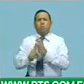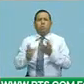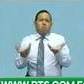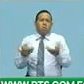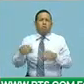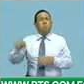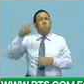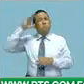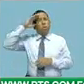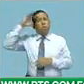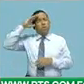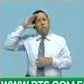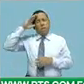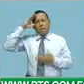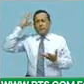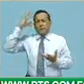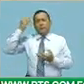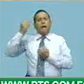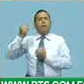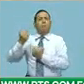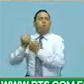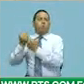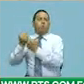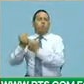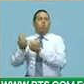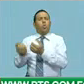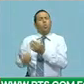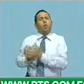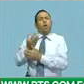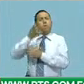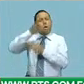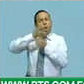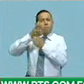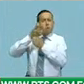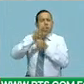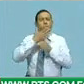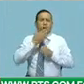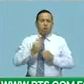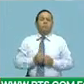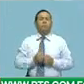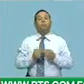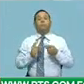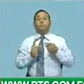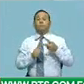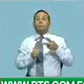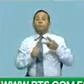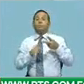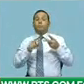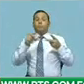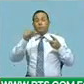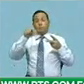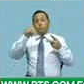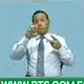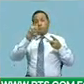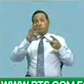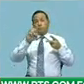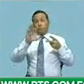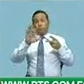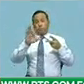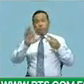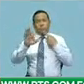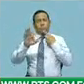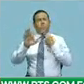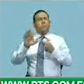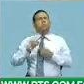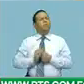con mini cámaras el ex alcalde de guayaquil jaime nebot sostuvo que es necesario combatir con mano de hierro la delincuencia